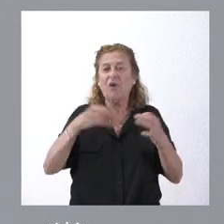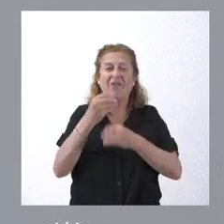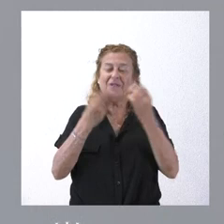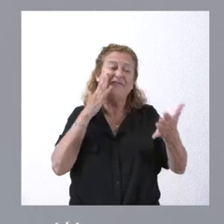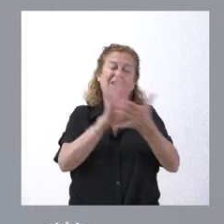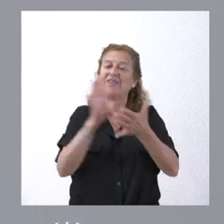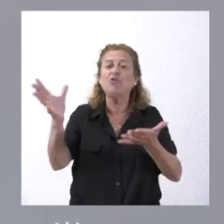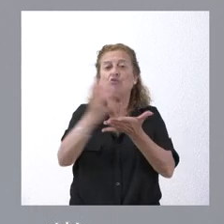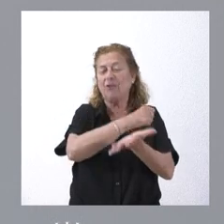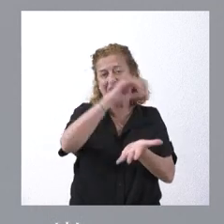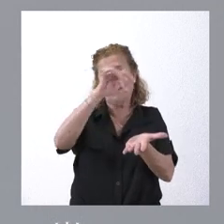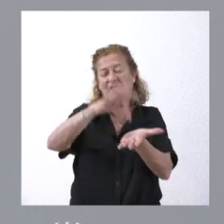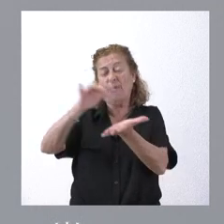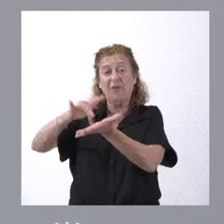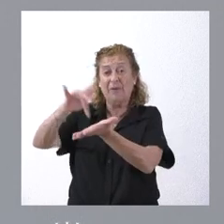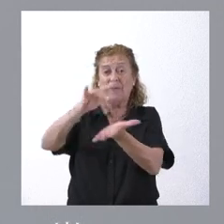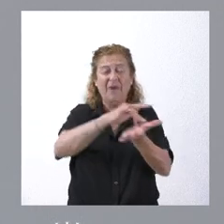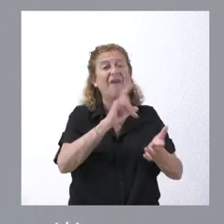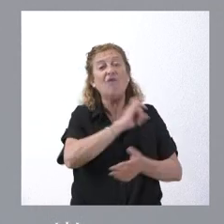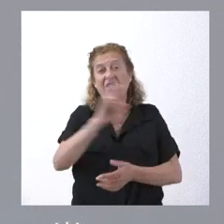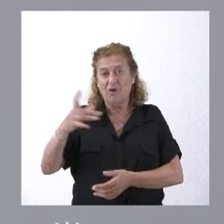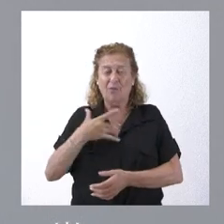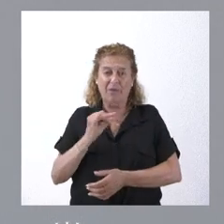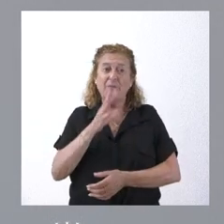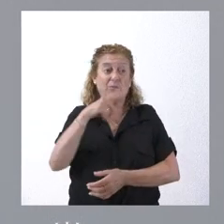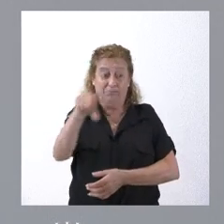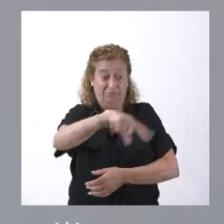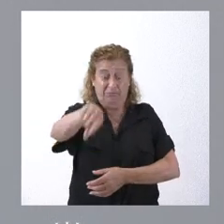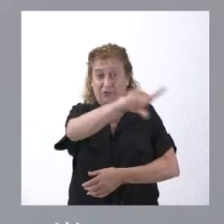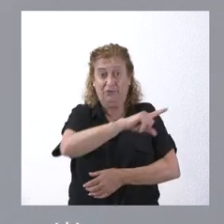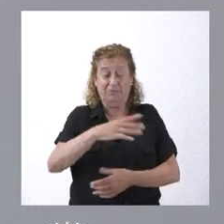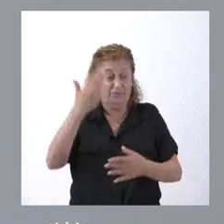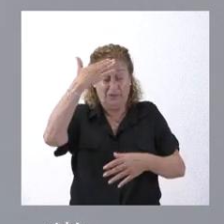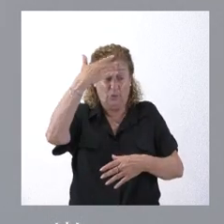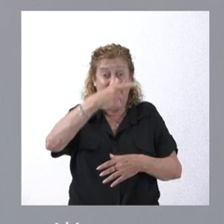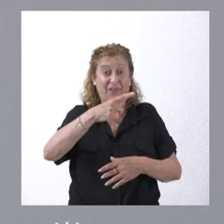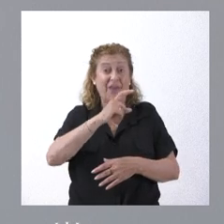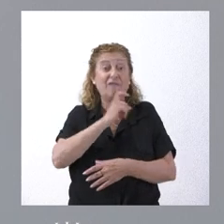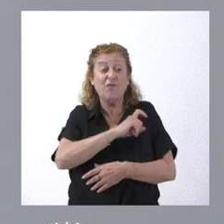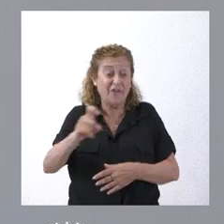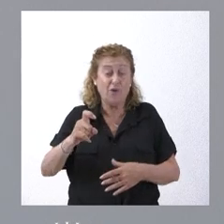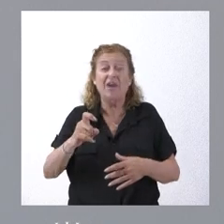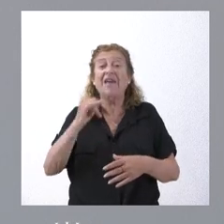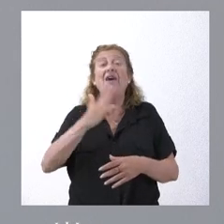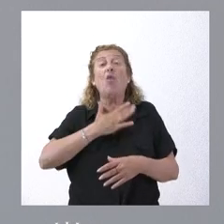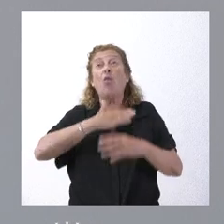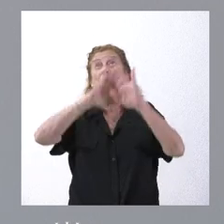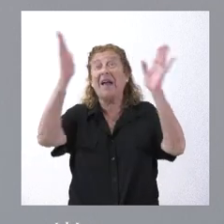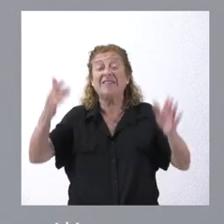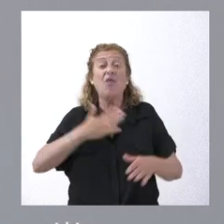deudas que la Fundación pueda tener, porque no son responsables ni los titulares de esa propiedad ni